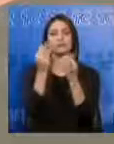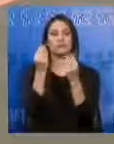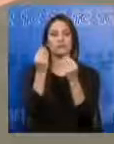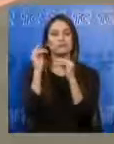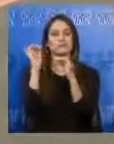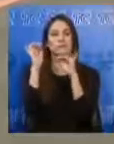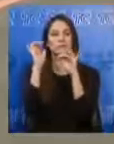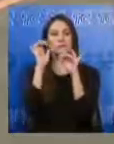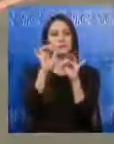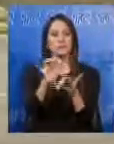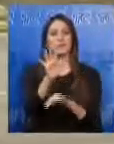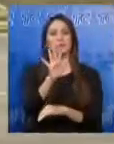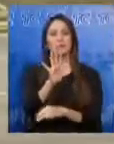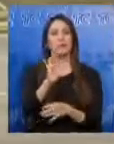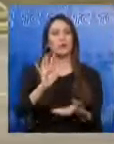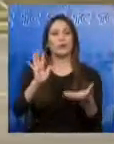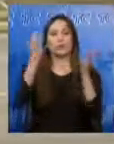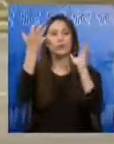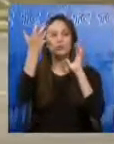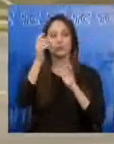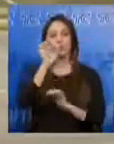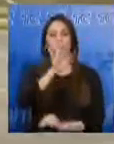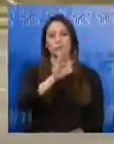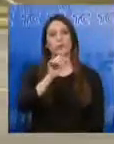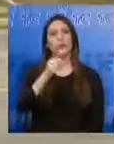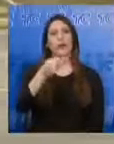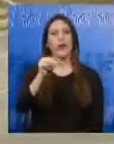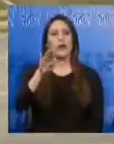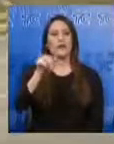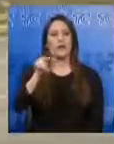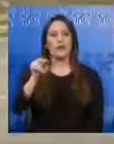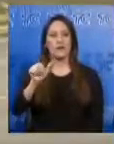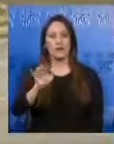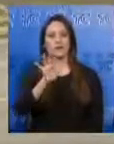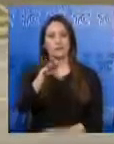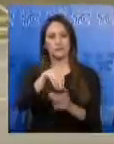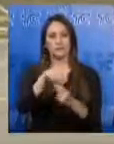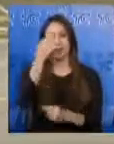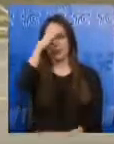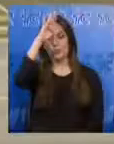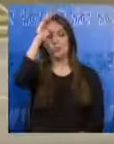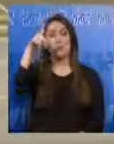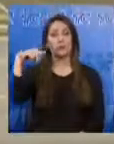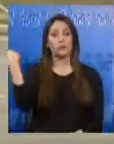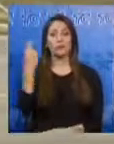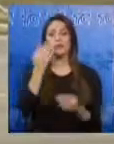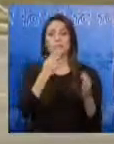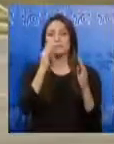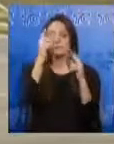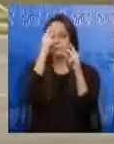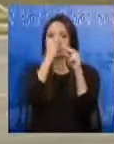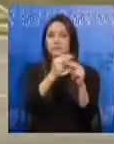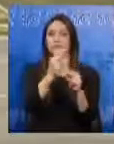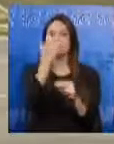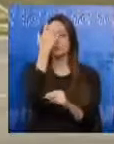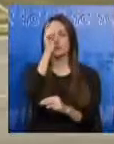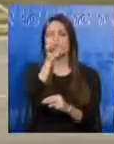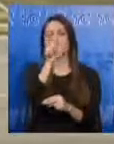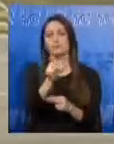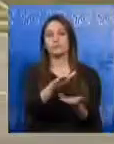multitudinario acto en la Plaza de la Revolución de La Habana, donde la población podrá rendir homenaje al exmandatario de ese